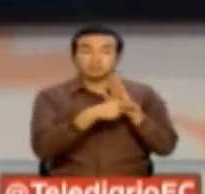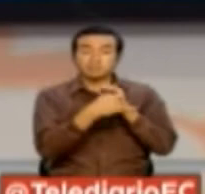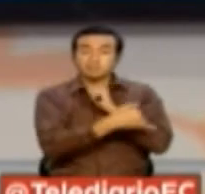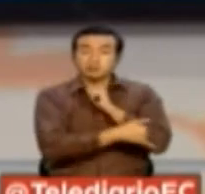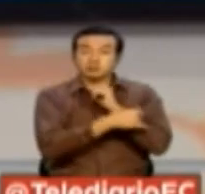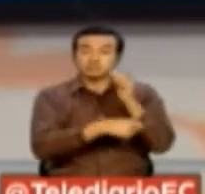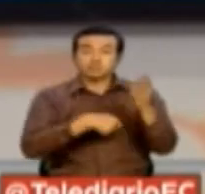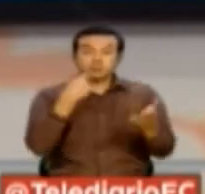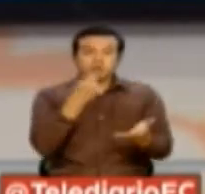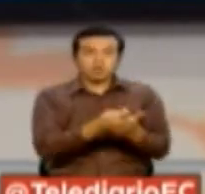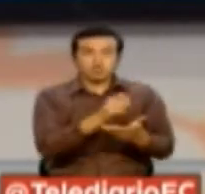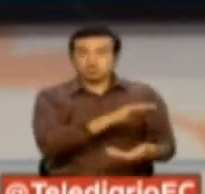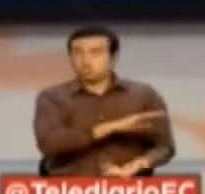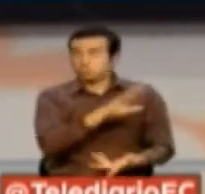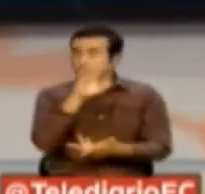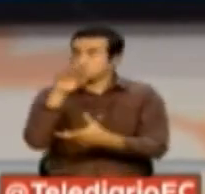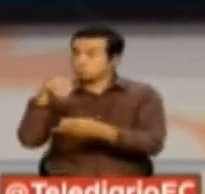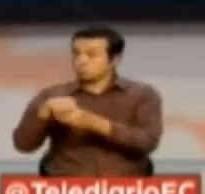comprado